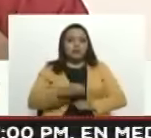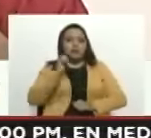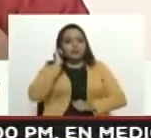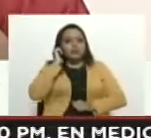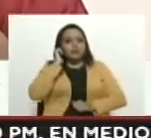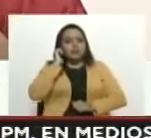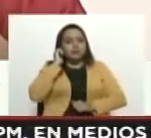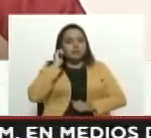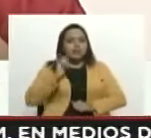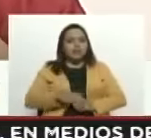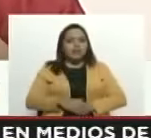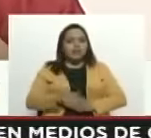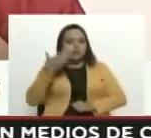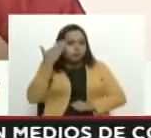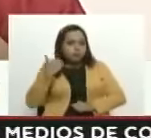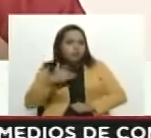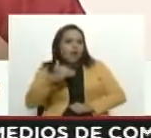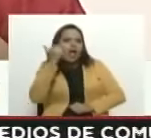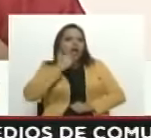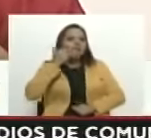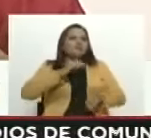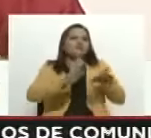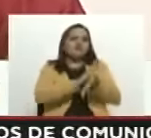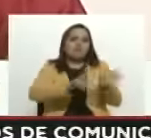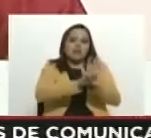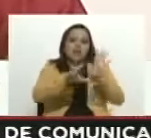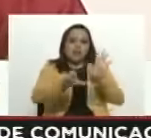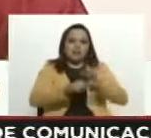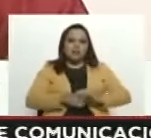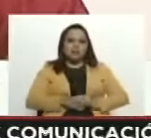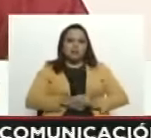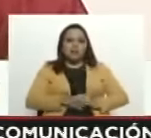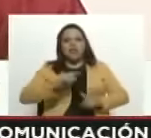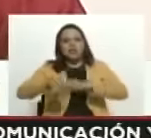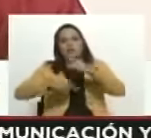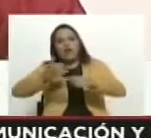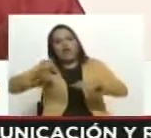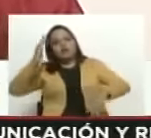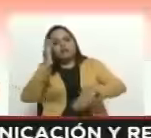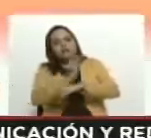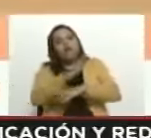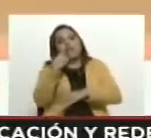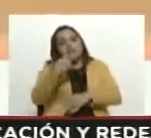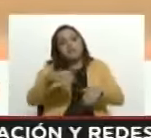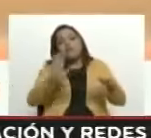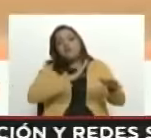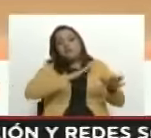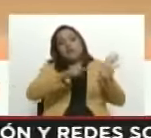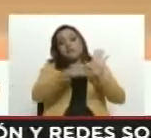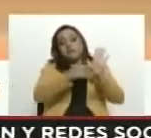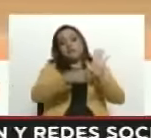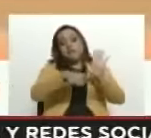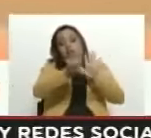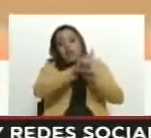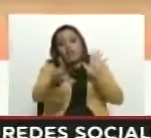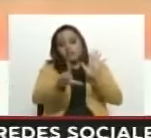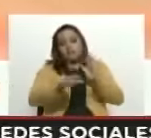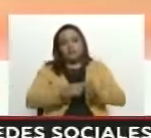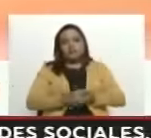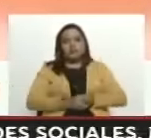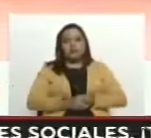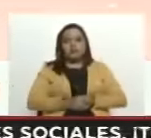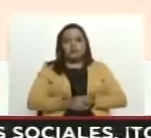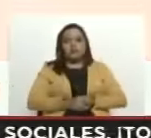la Constitución y las leyes recibe las sanciones que la Constitución y las leyes aplica. Y